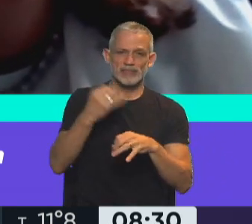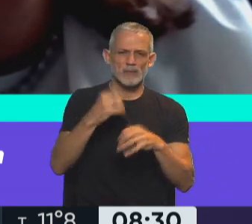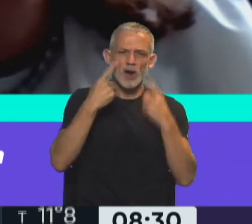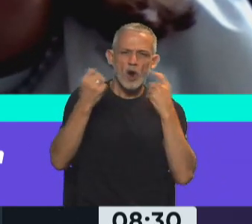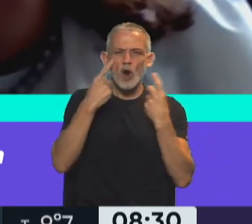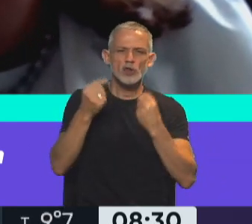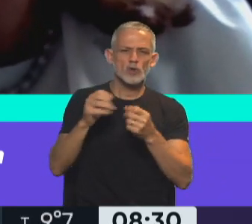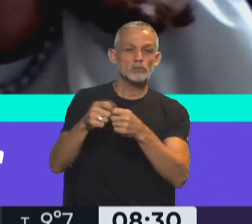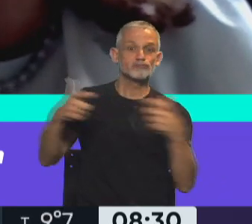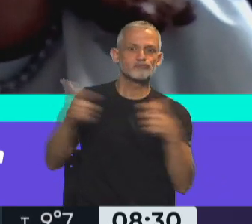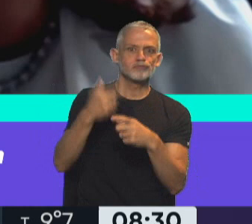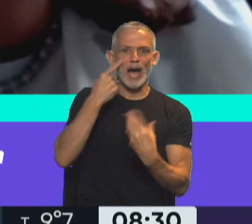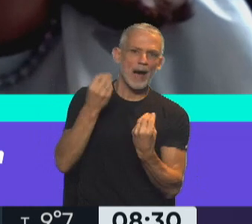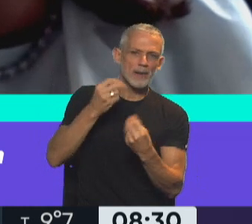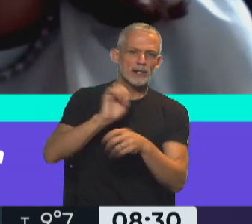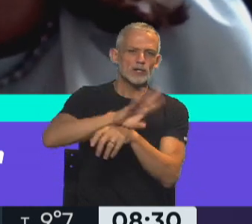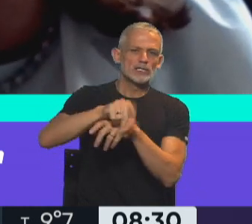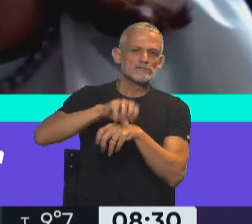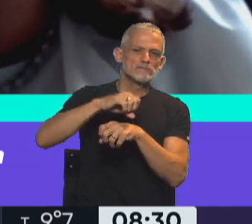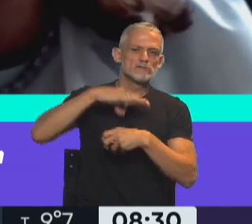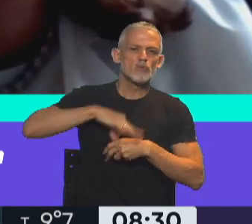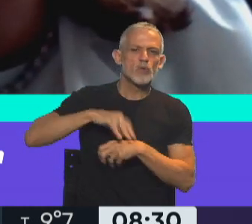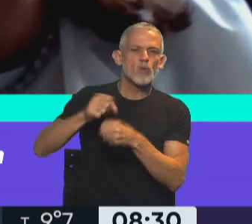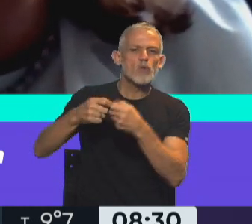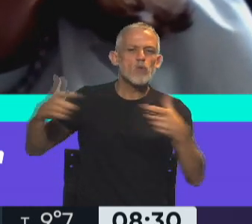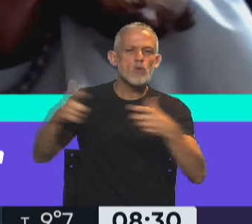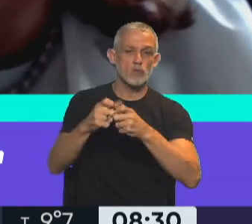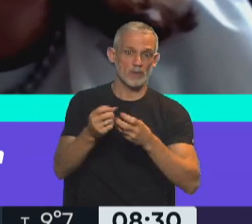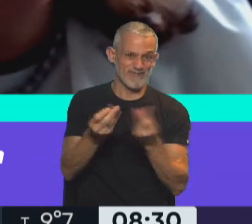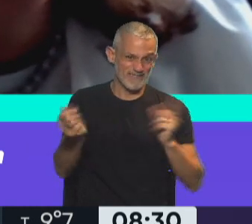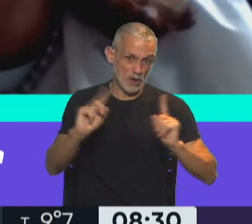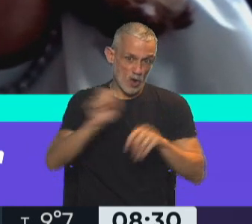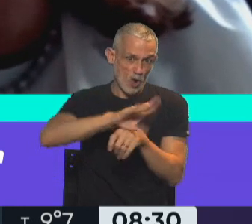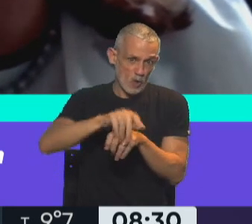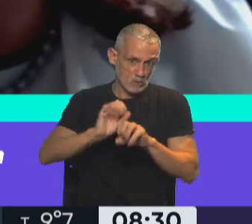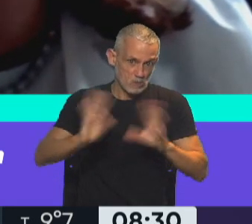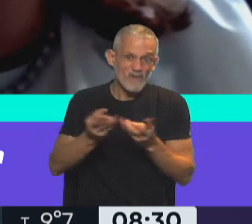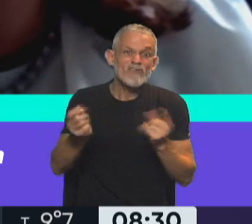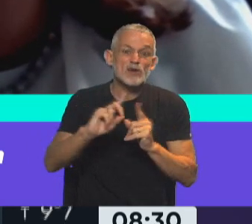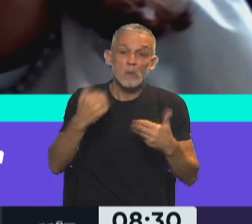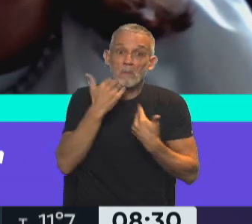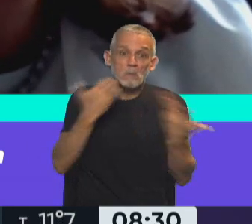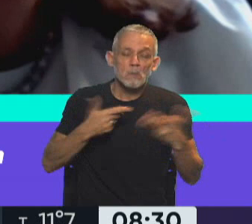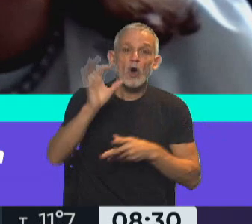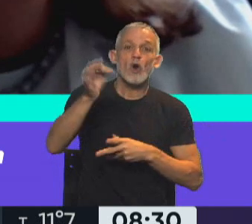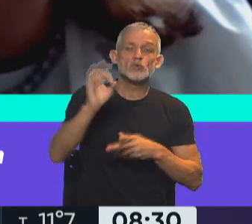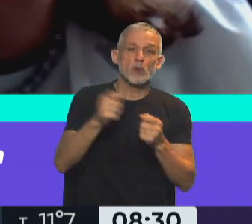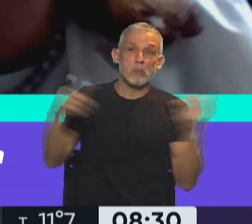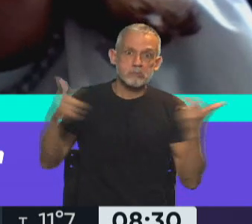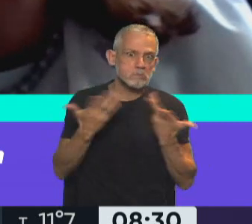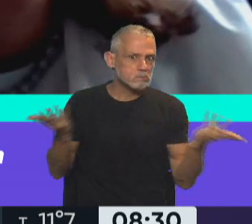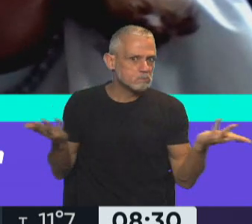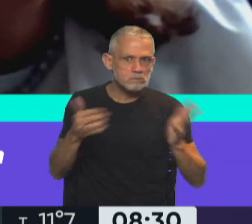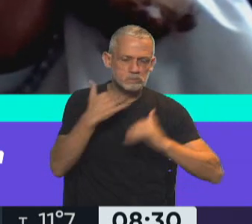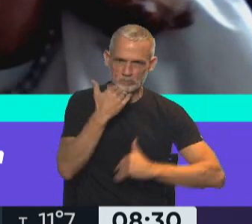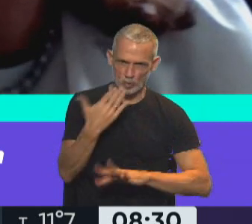vigilancia epidemiológica, porque cuando yo digo que la pandemia no terminó, no sabemos lo que va a pasar en octubre. Hay que ir